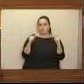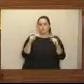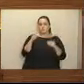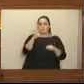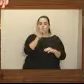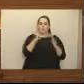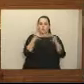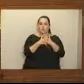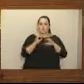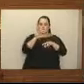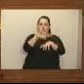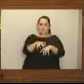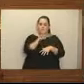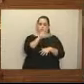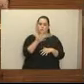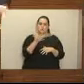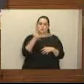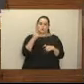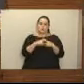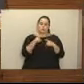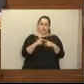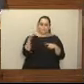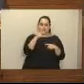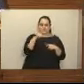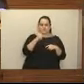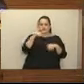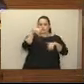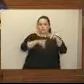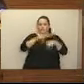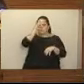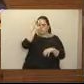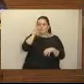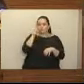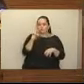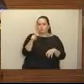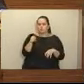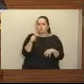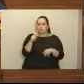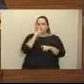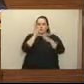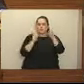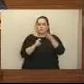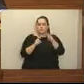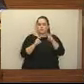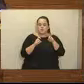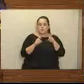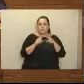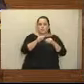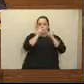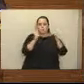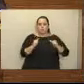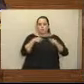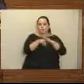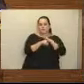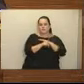sobre irregularidades, deficiencias y desvíos en la gestión de los fondos mineros, ¿se planteó usted en algún momento promover el cambio del modelo de gestión de estos